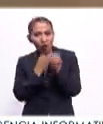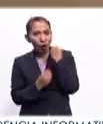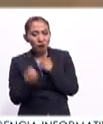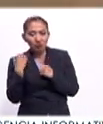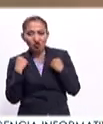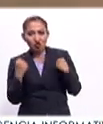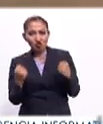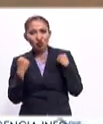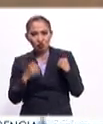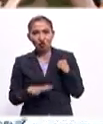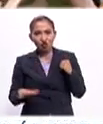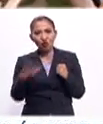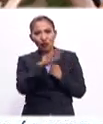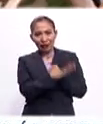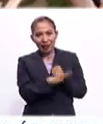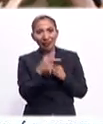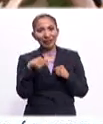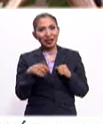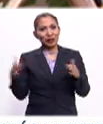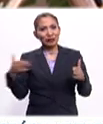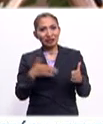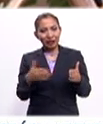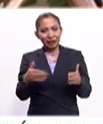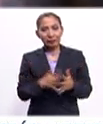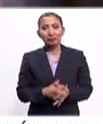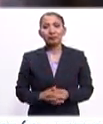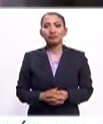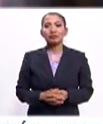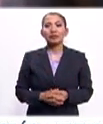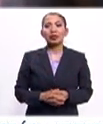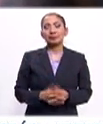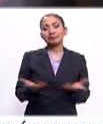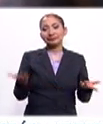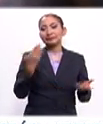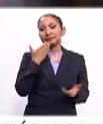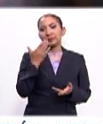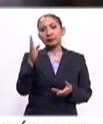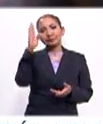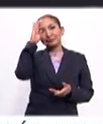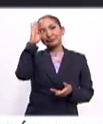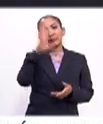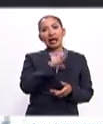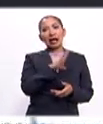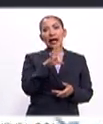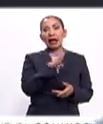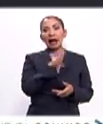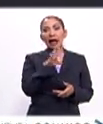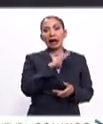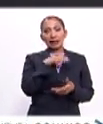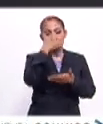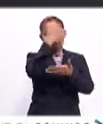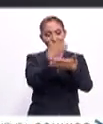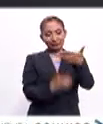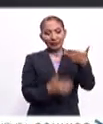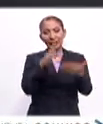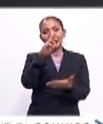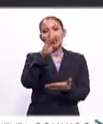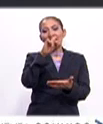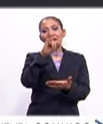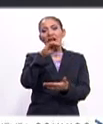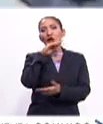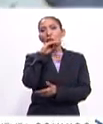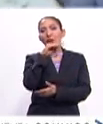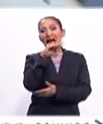su intensidad la riqueza de nuestra cocina. Y bueno, pensemos ahí en el recetario del